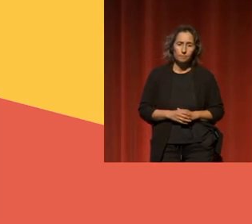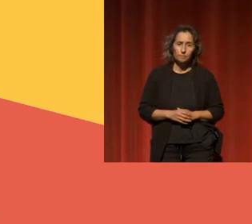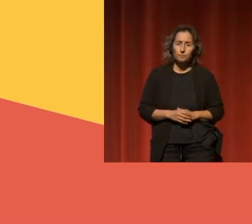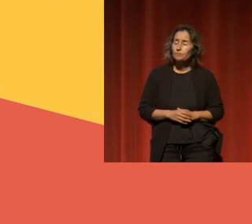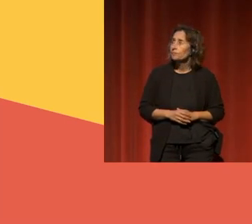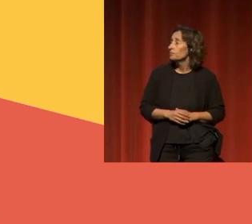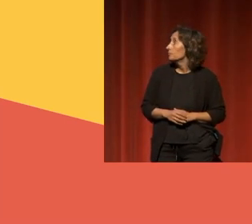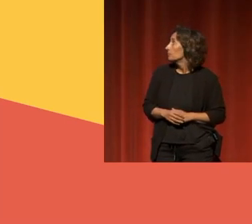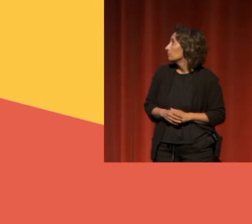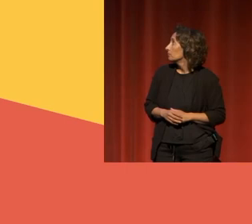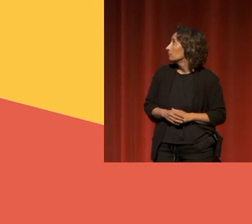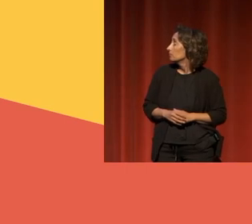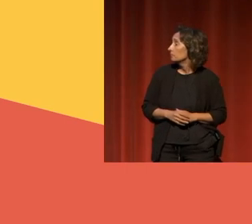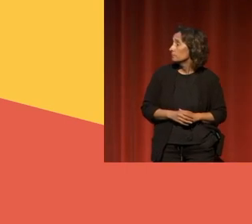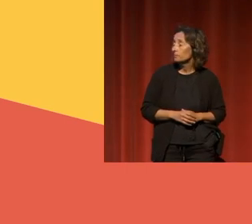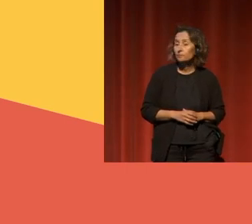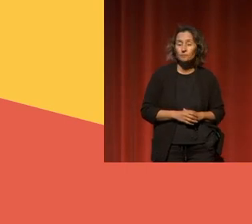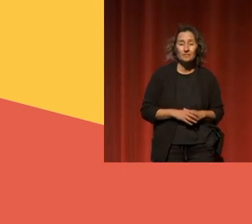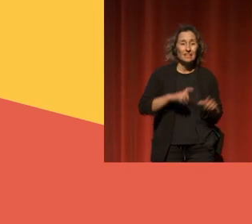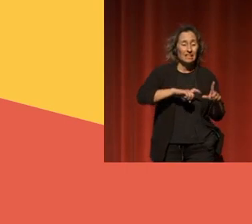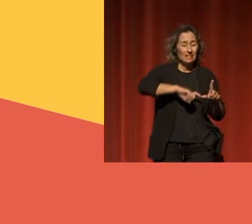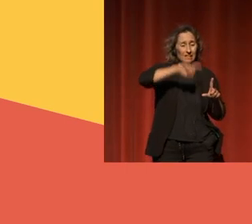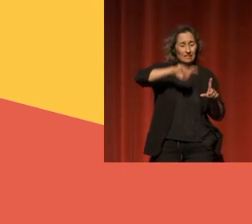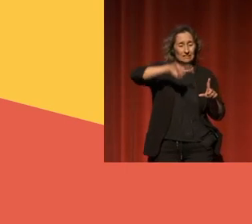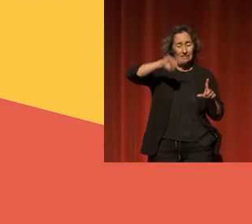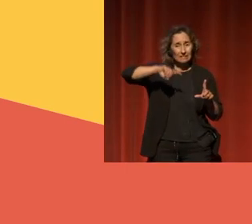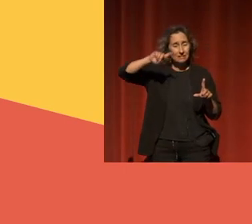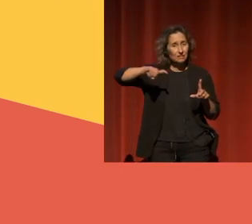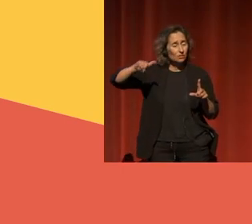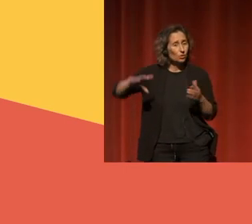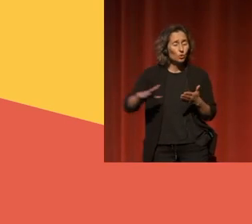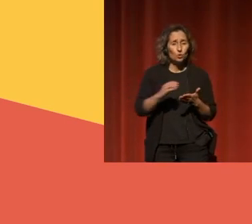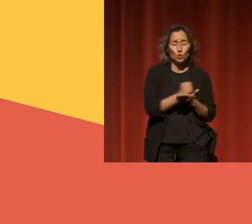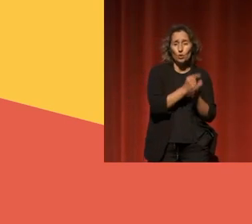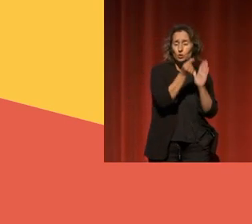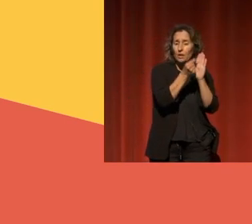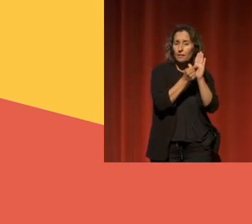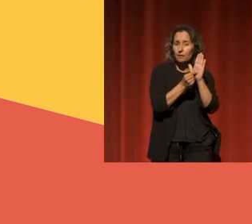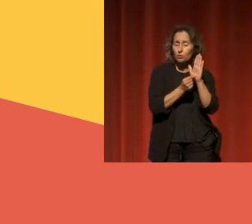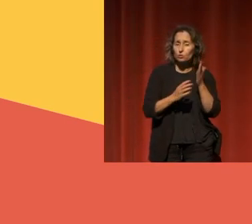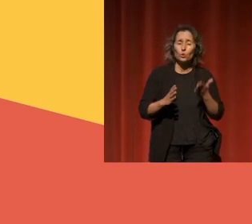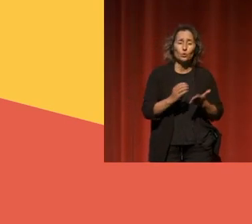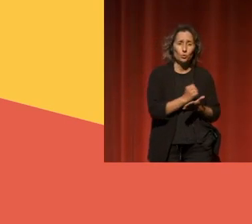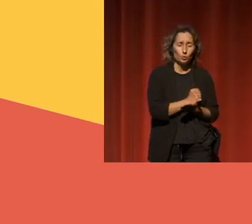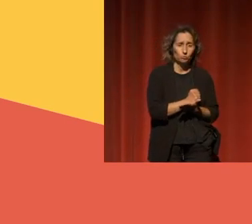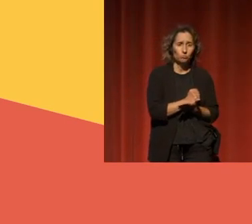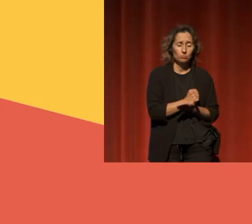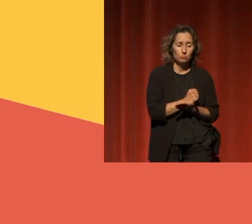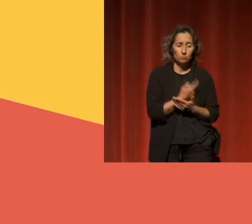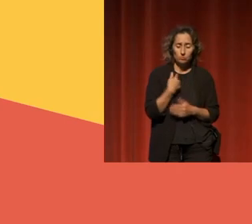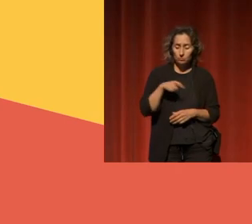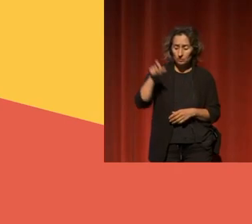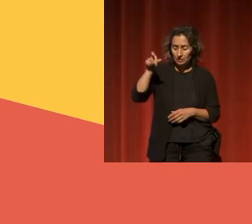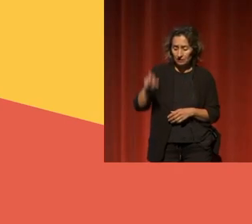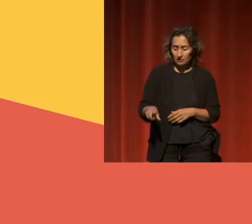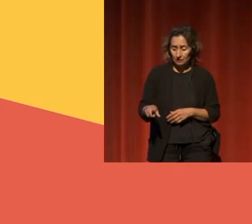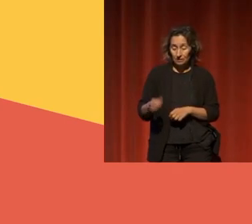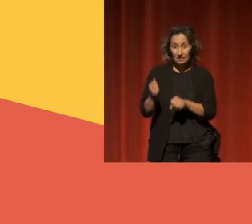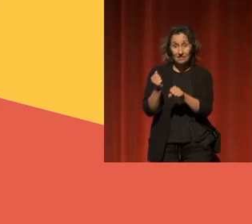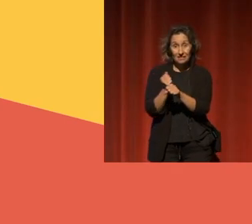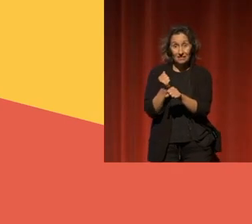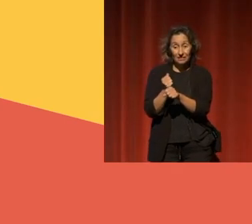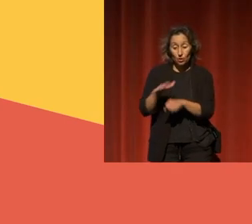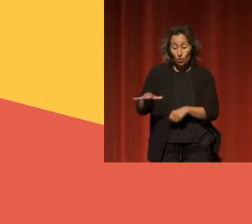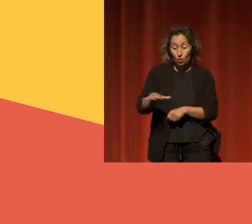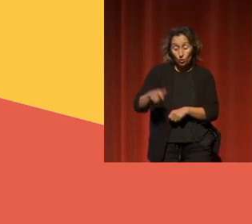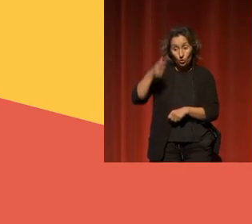gráficos en todos las series de datos hemos visto Cómo influye eh para el personal de las bibliotecas públicas trabajar en una